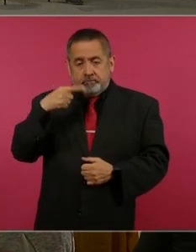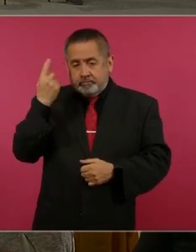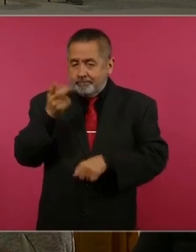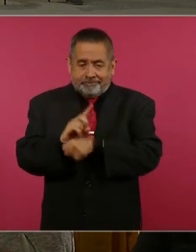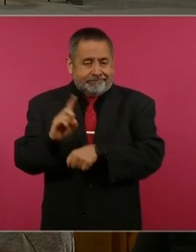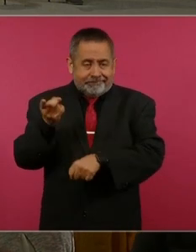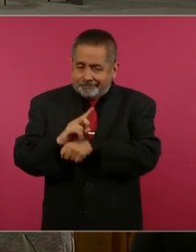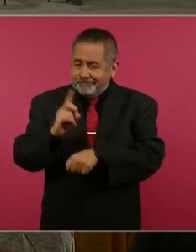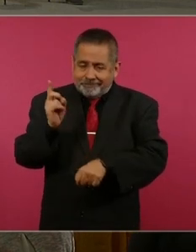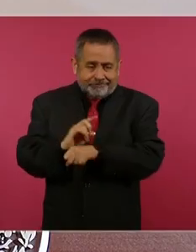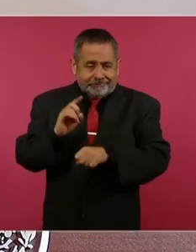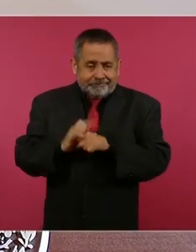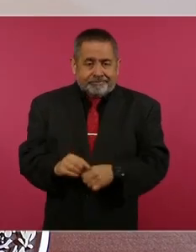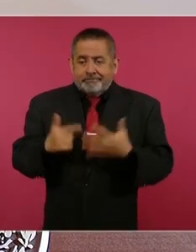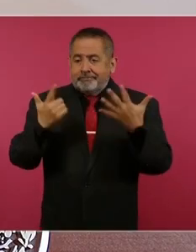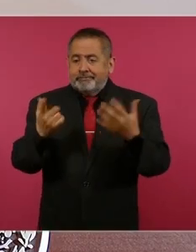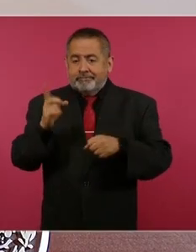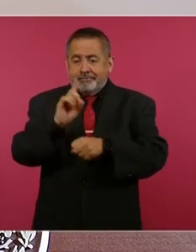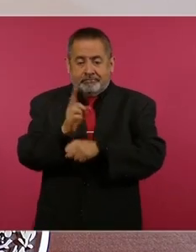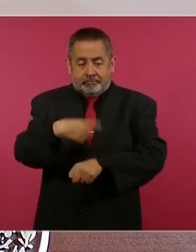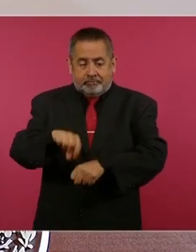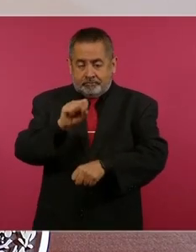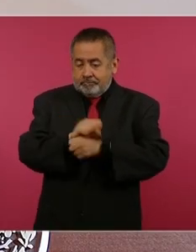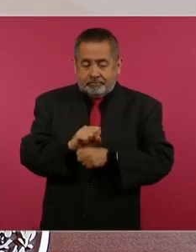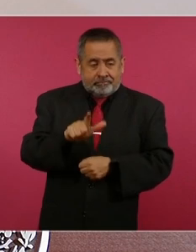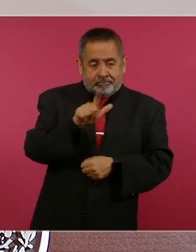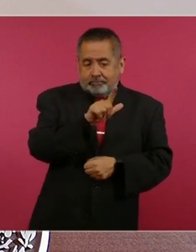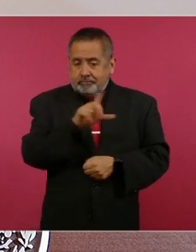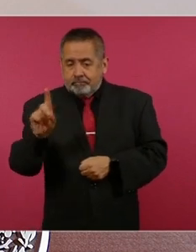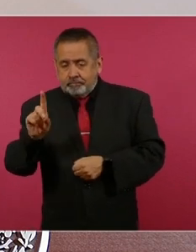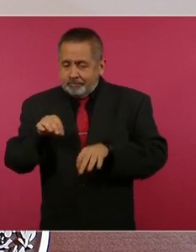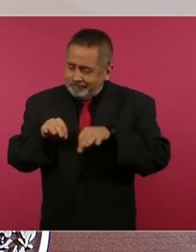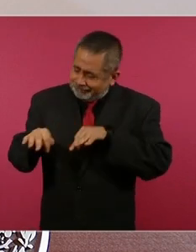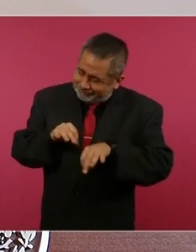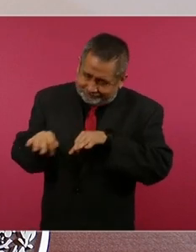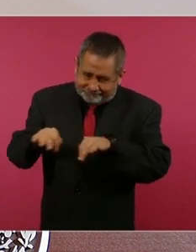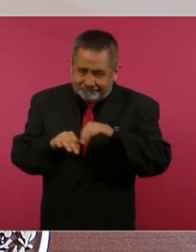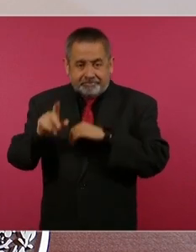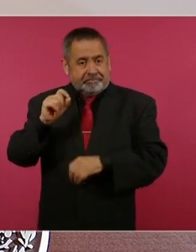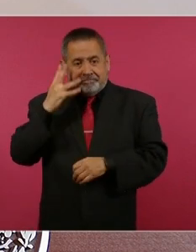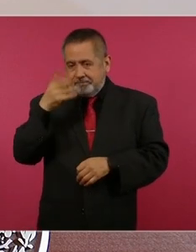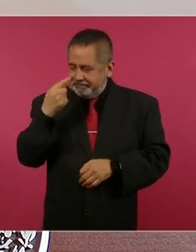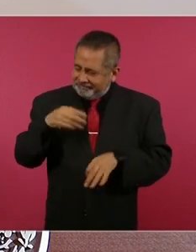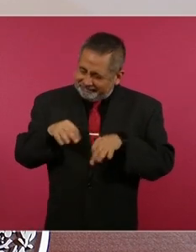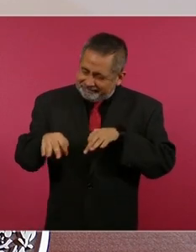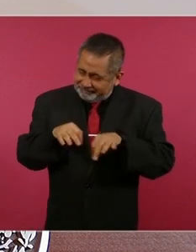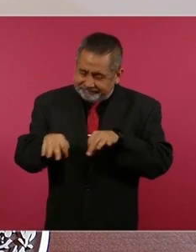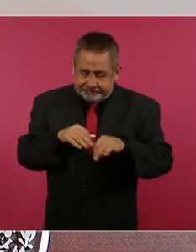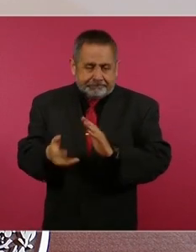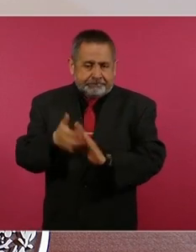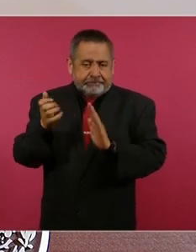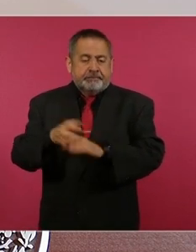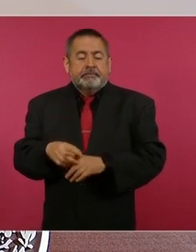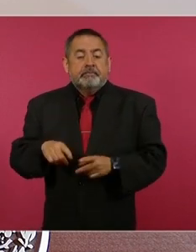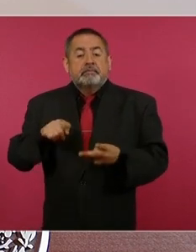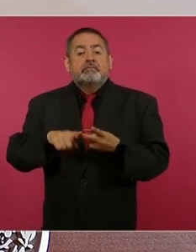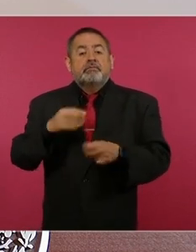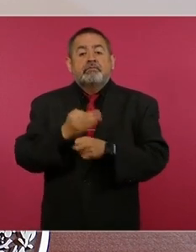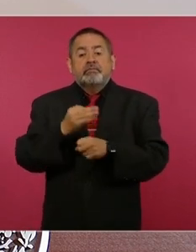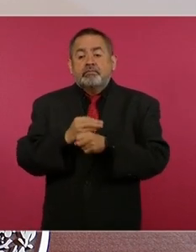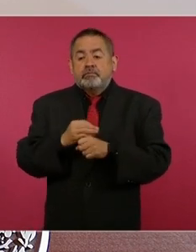al día, los 7 días de la semana. La segunda etapa incorpora la rehabilitación de